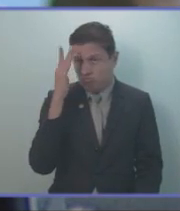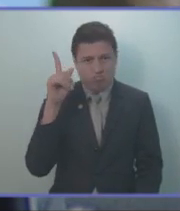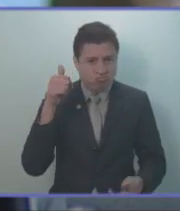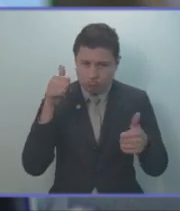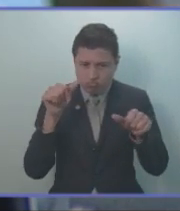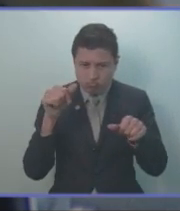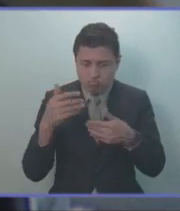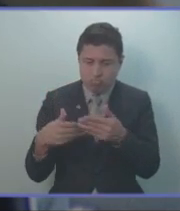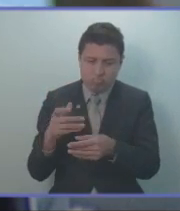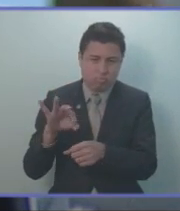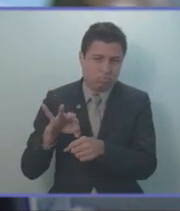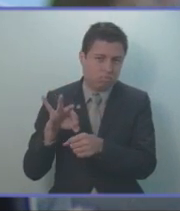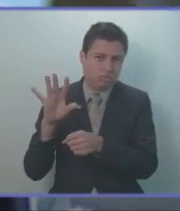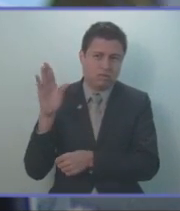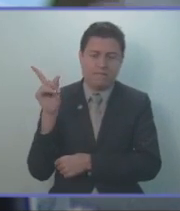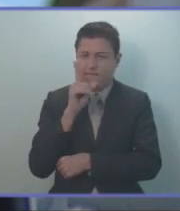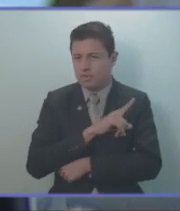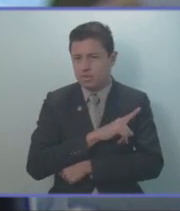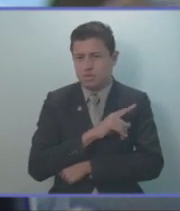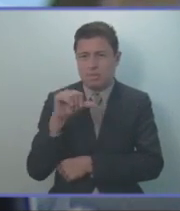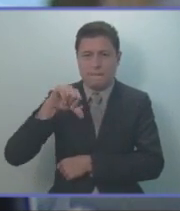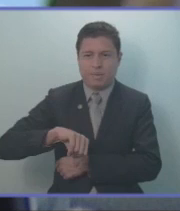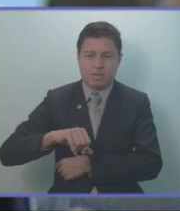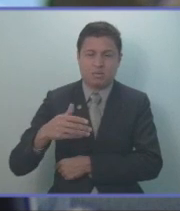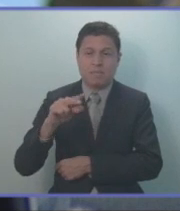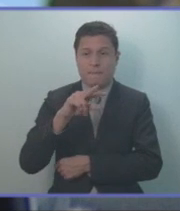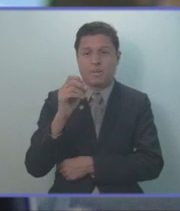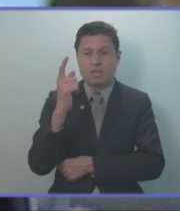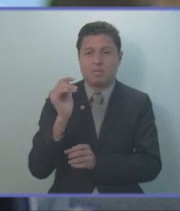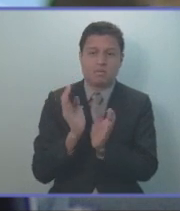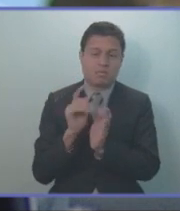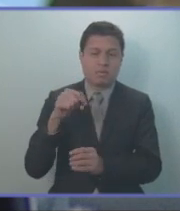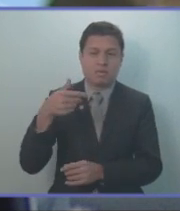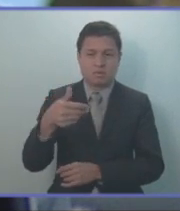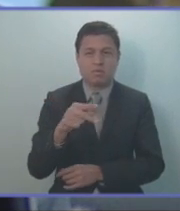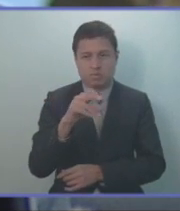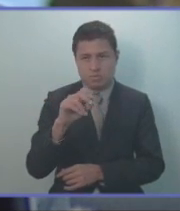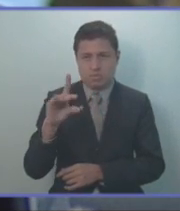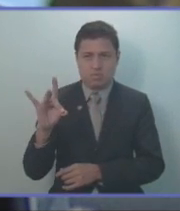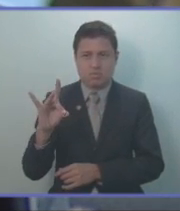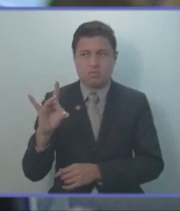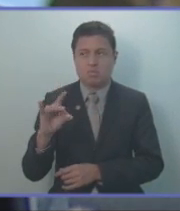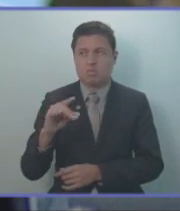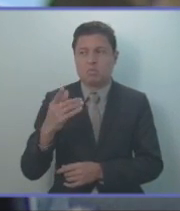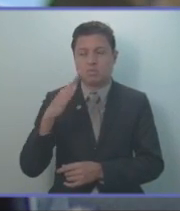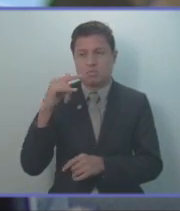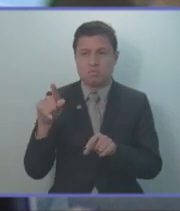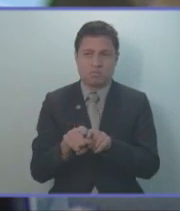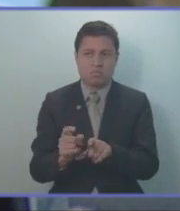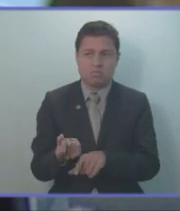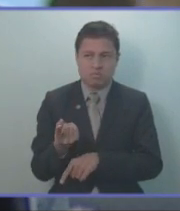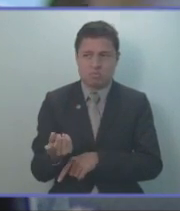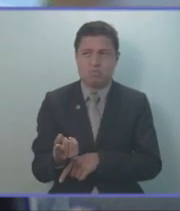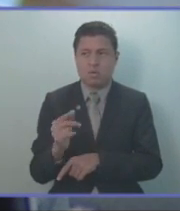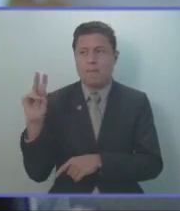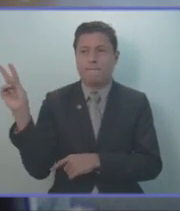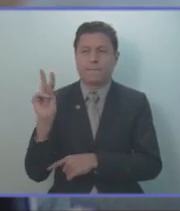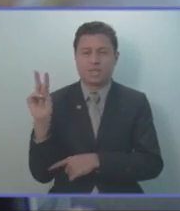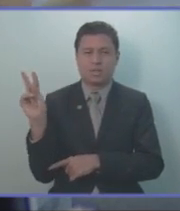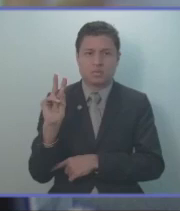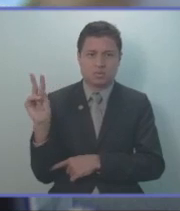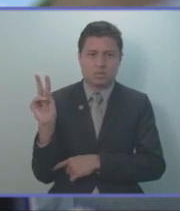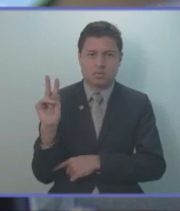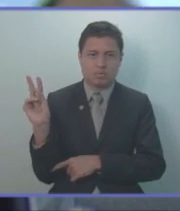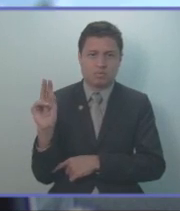proceso electoral realizado el pasado 20 de mayo del presente año en la hermana República de Venezuela.